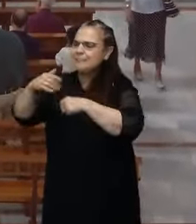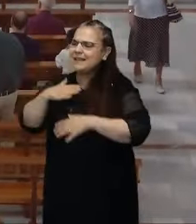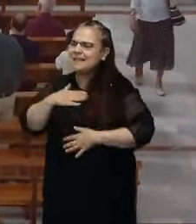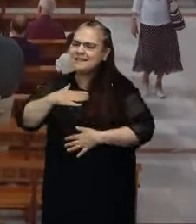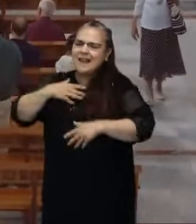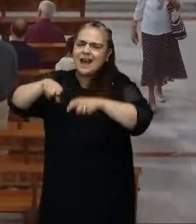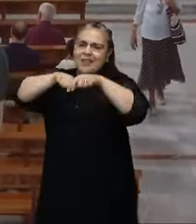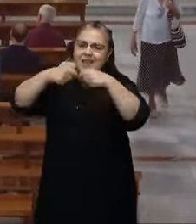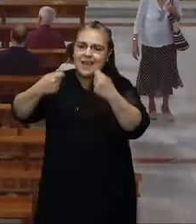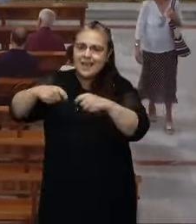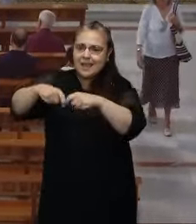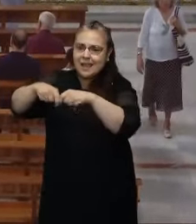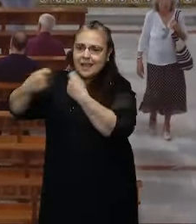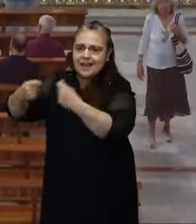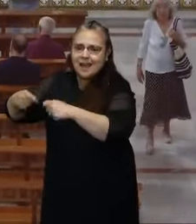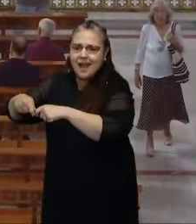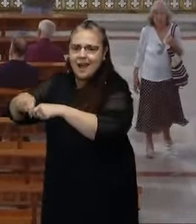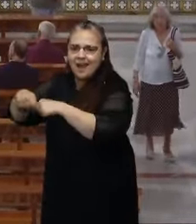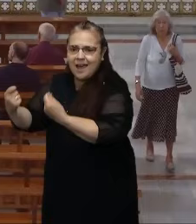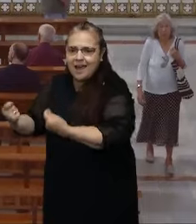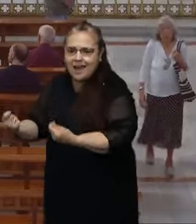rompiste mis